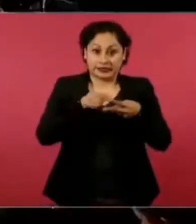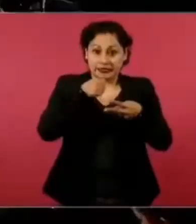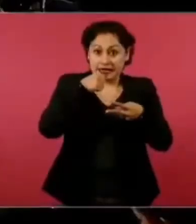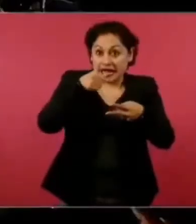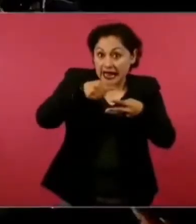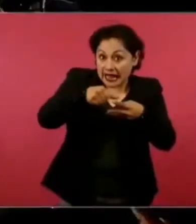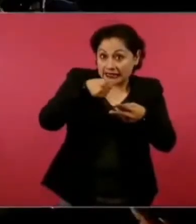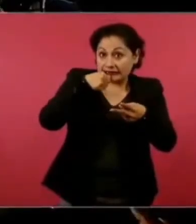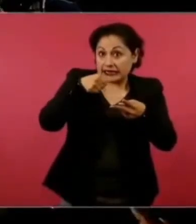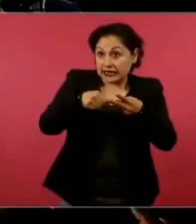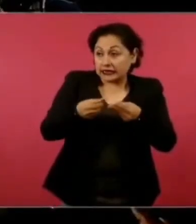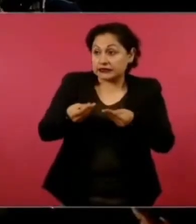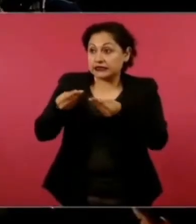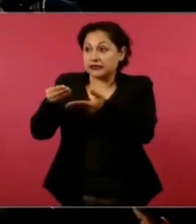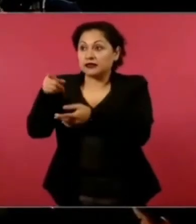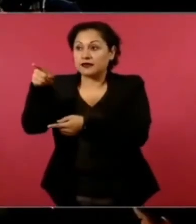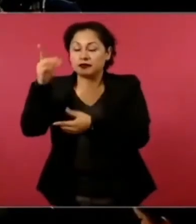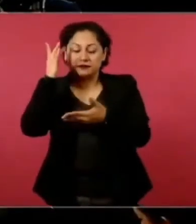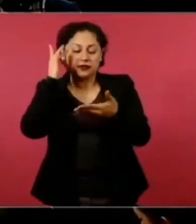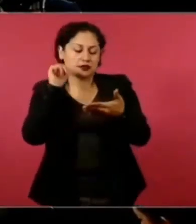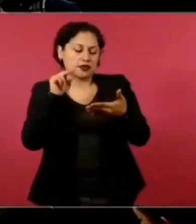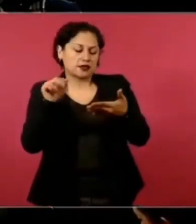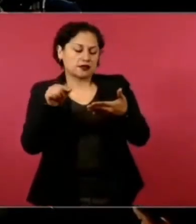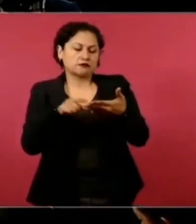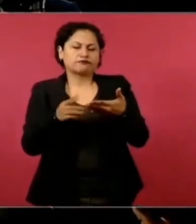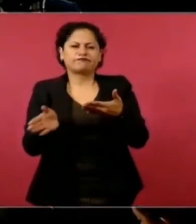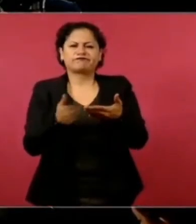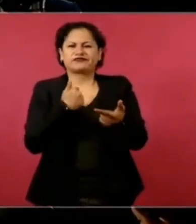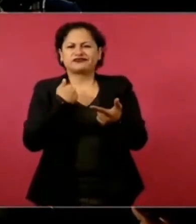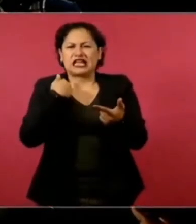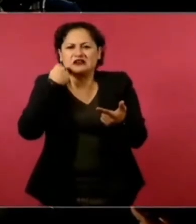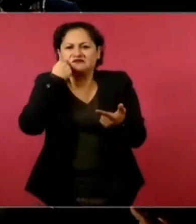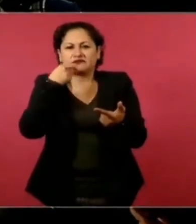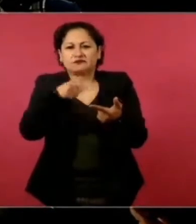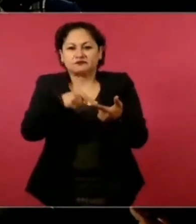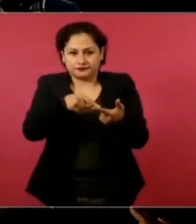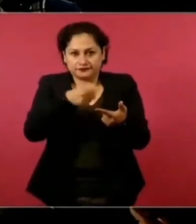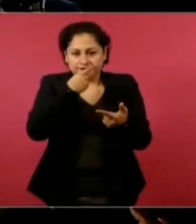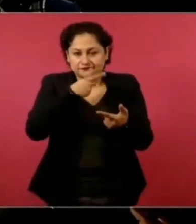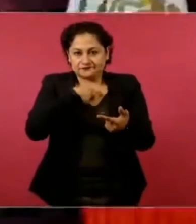y regresa. Pero esto es